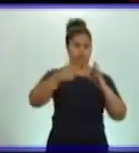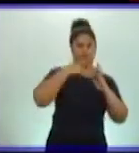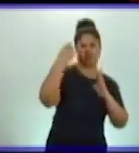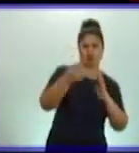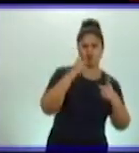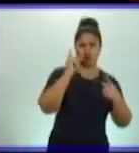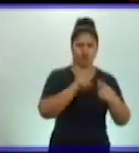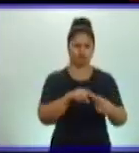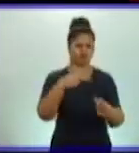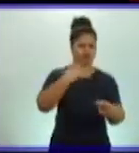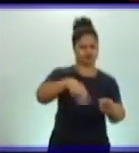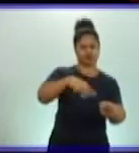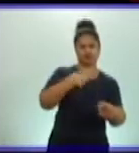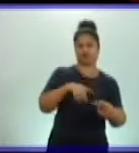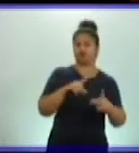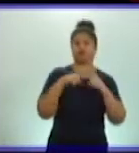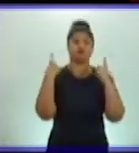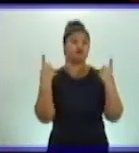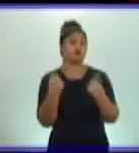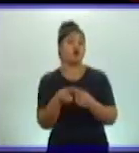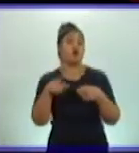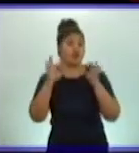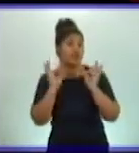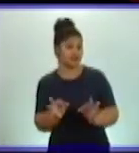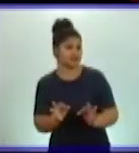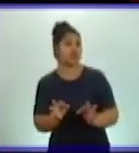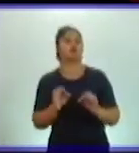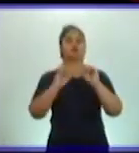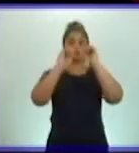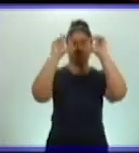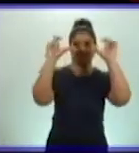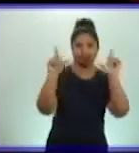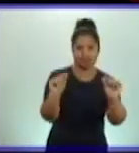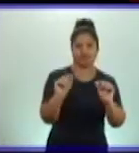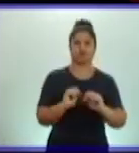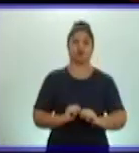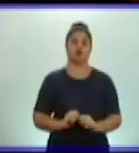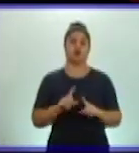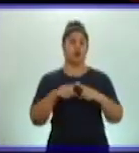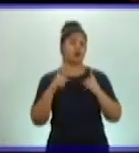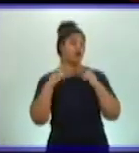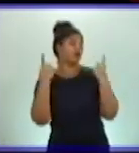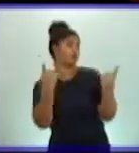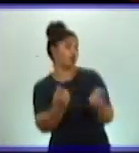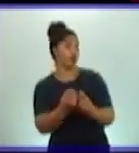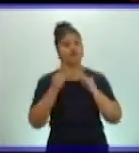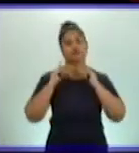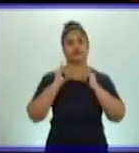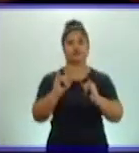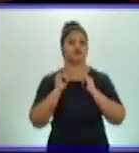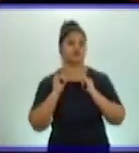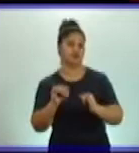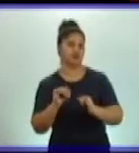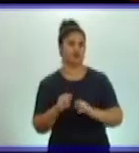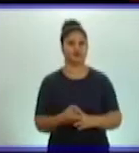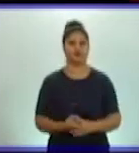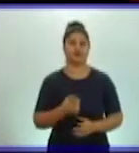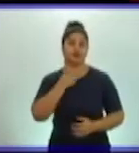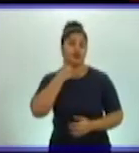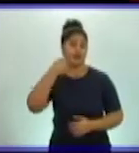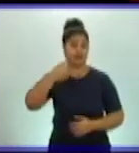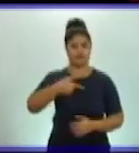información socializada. Y yo les pregunto, cuando yo asumo una posición crítica, cuando yo doy mi opinión, me gusta, no me gusta el